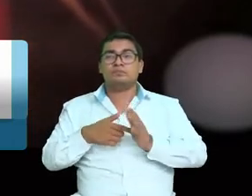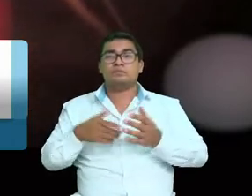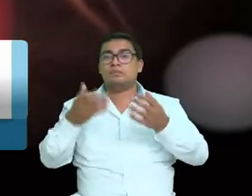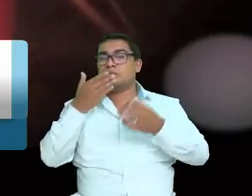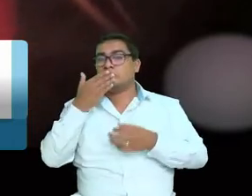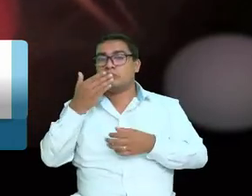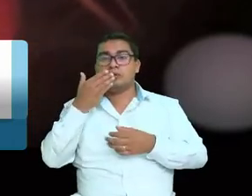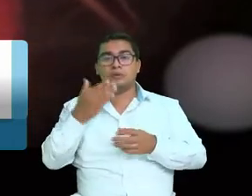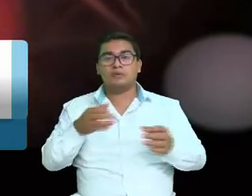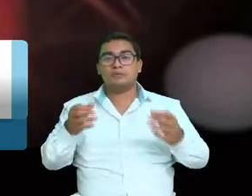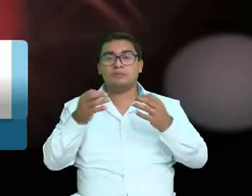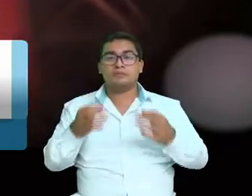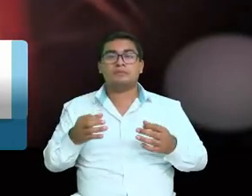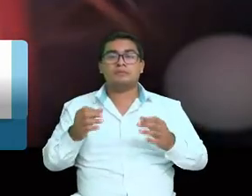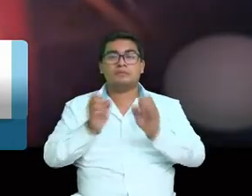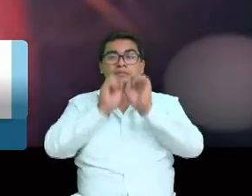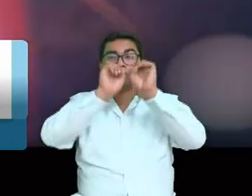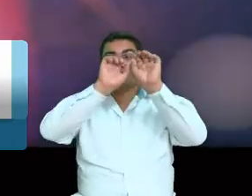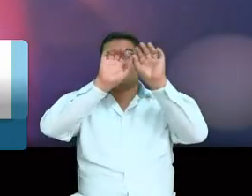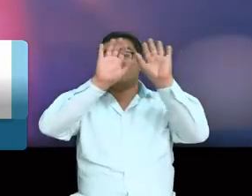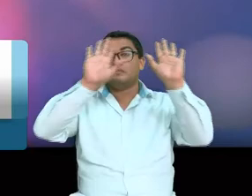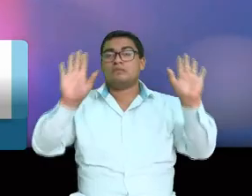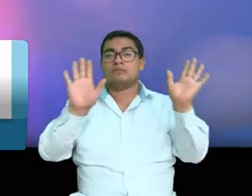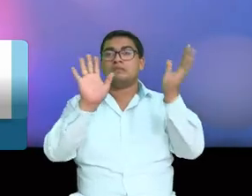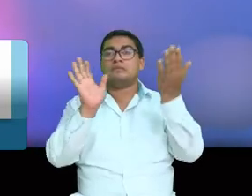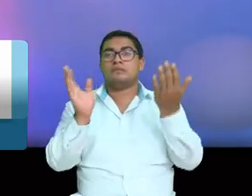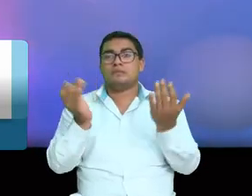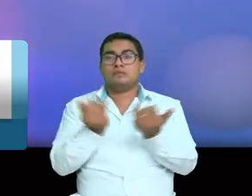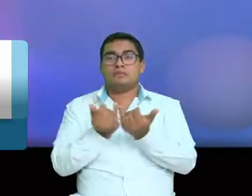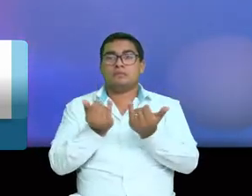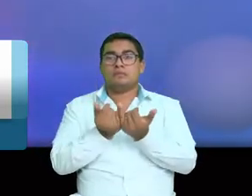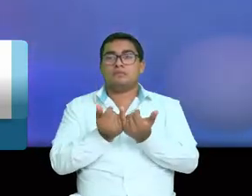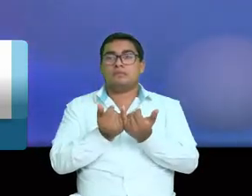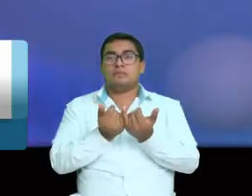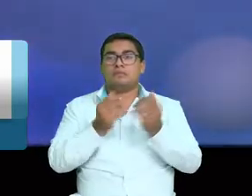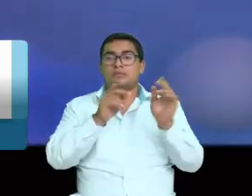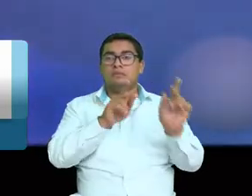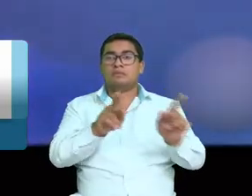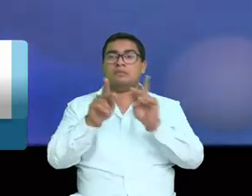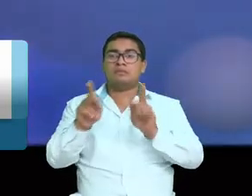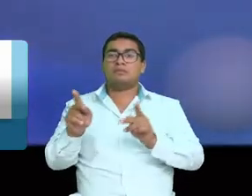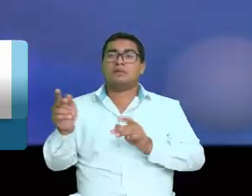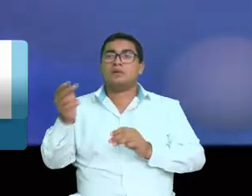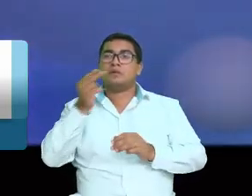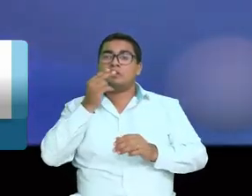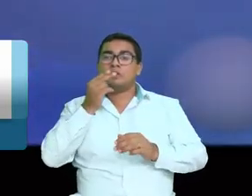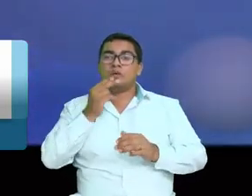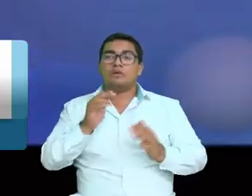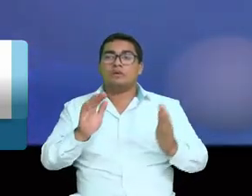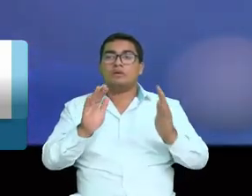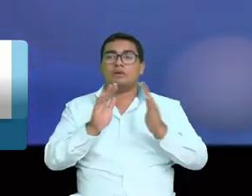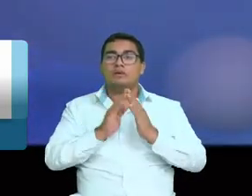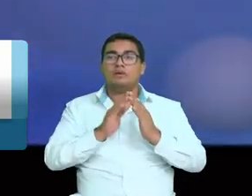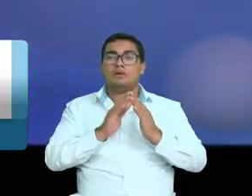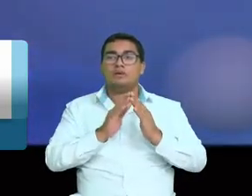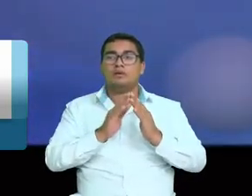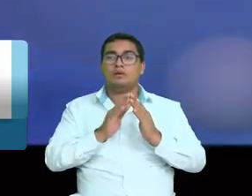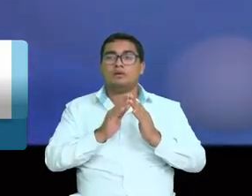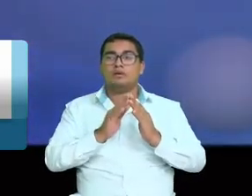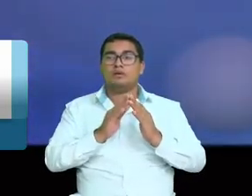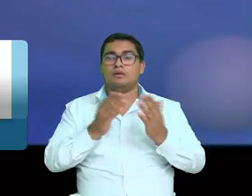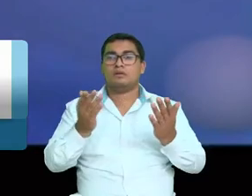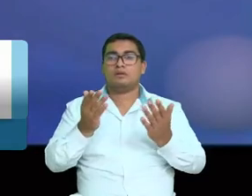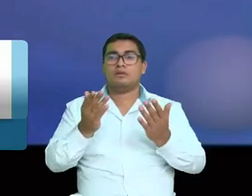obviamente tiene que ser un aire de la mañanita, por ejemplo. Sí, o por ejemplo hay personas que fuman, ¿no?, en la casa. Es decir, un niño que vive con 3 personas que